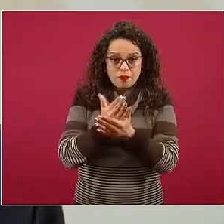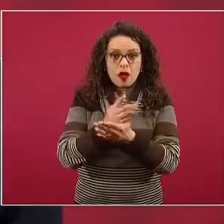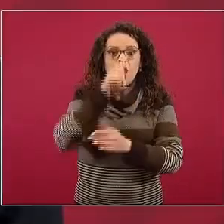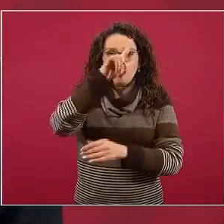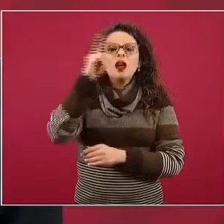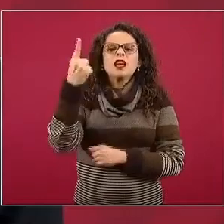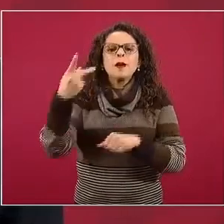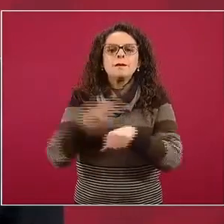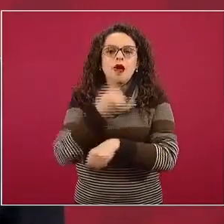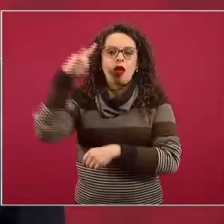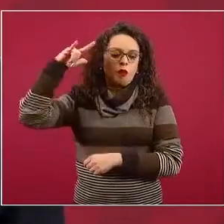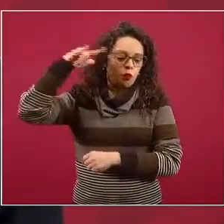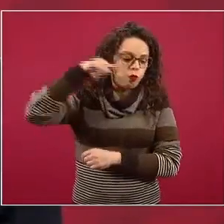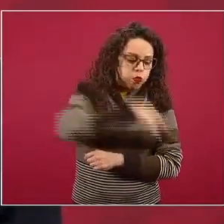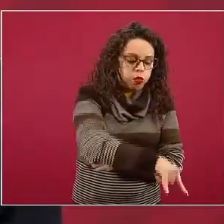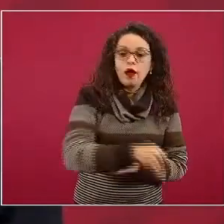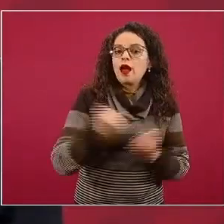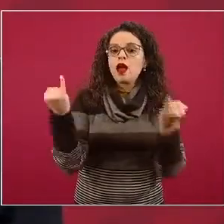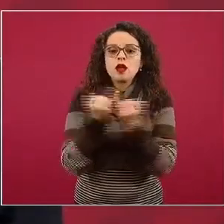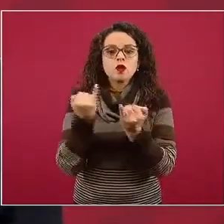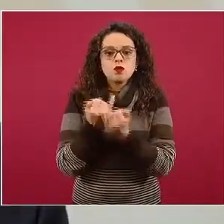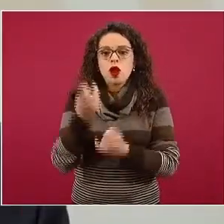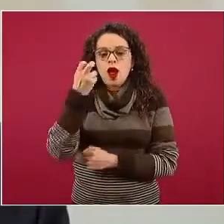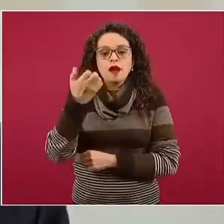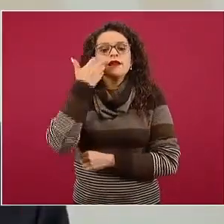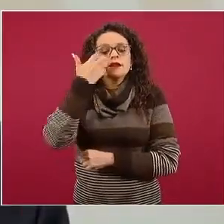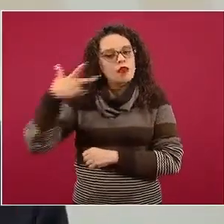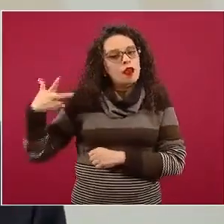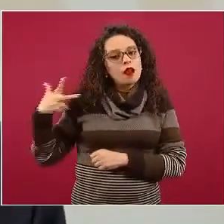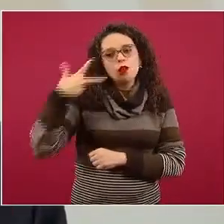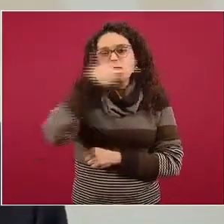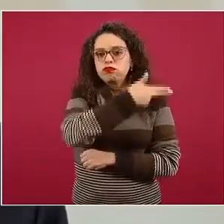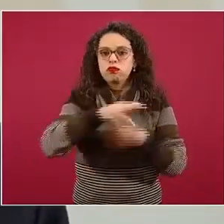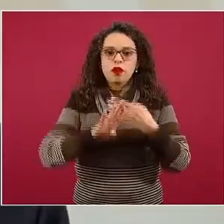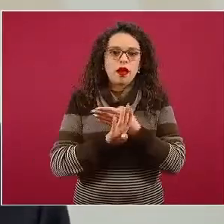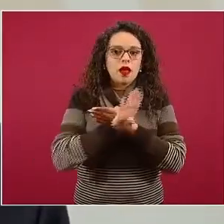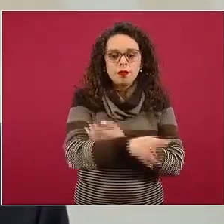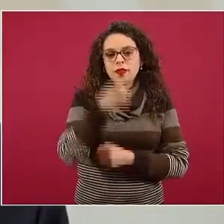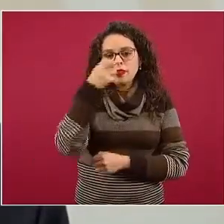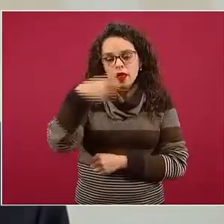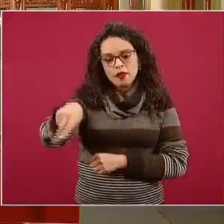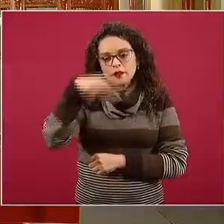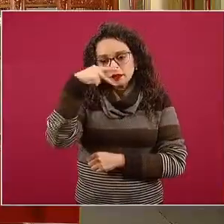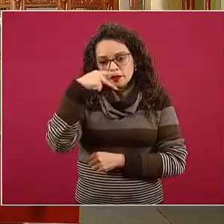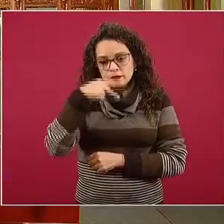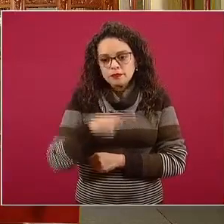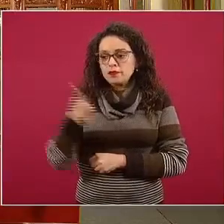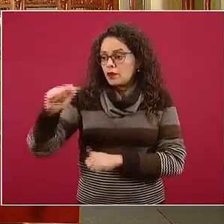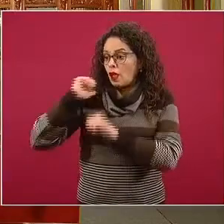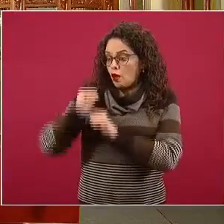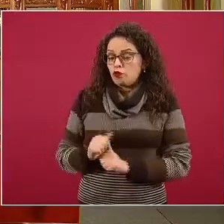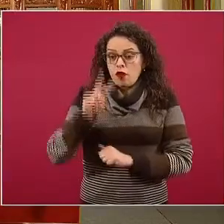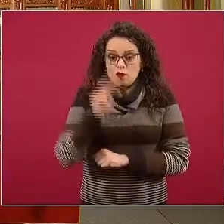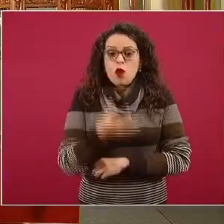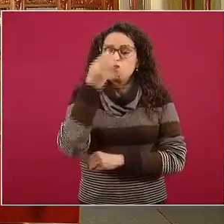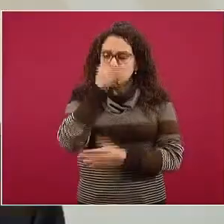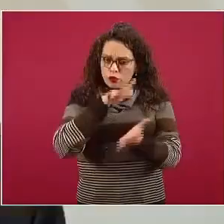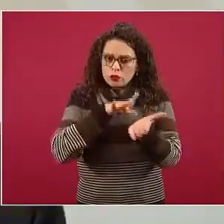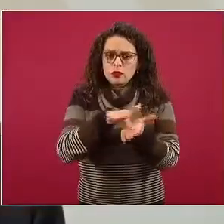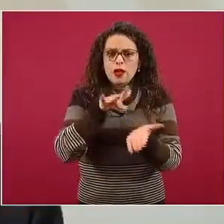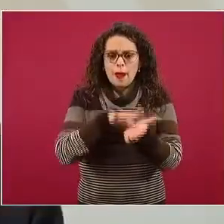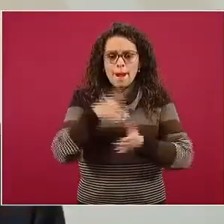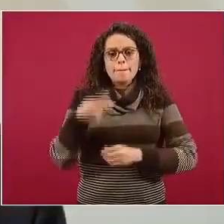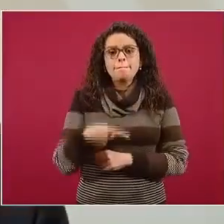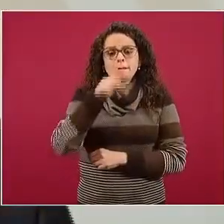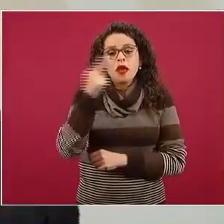participando como sociedad civil, las autoridades que han dado un enorme apoyo, pero que necesitamos sobre todo